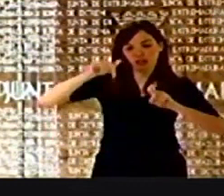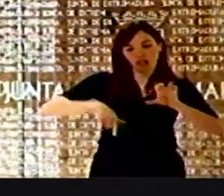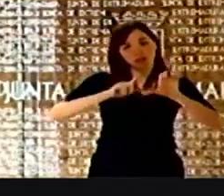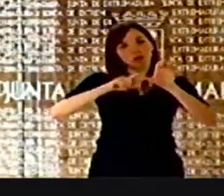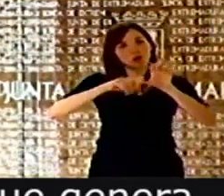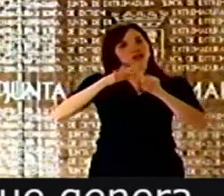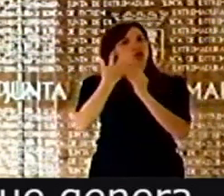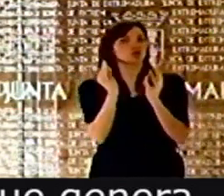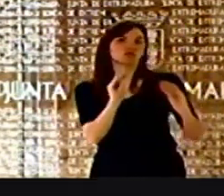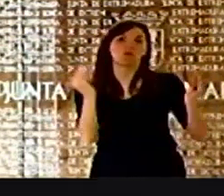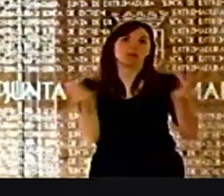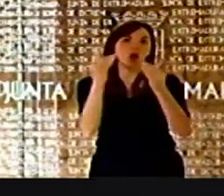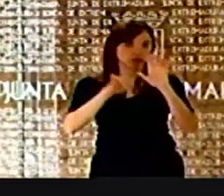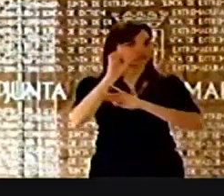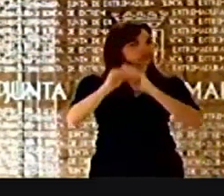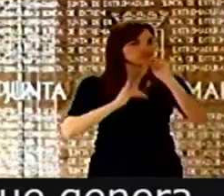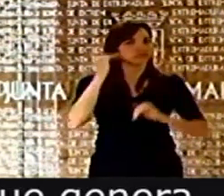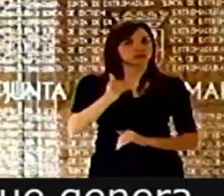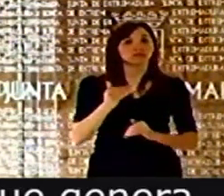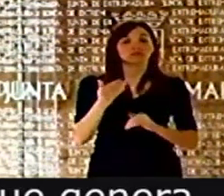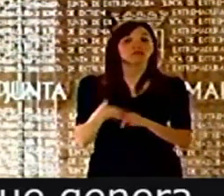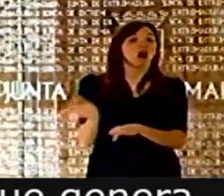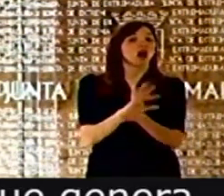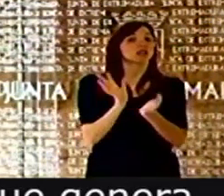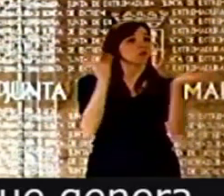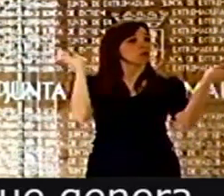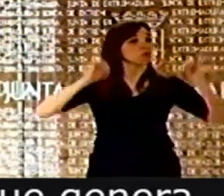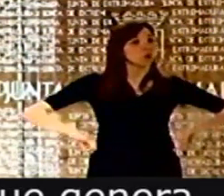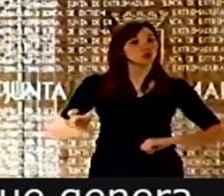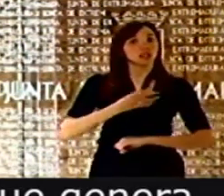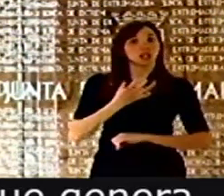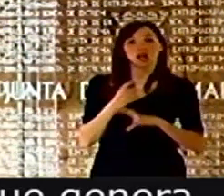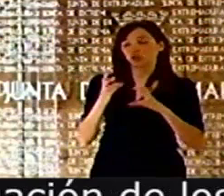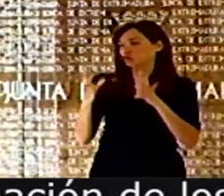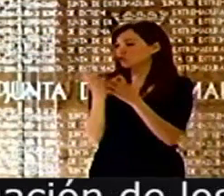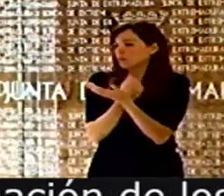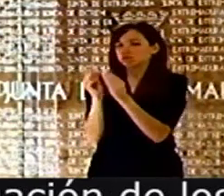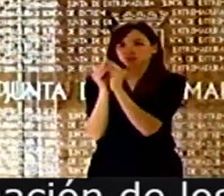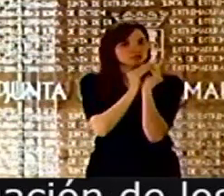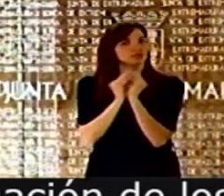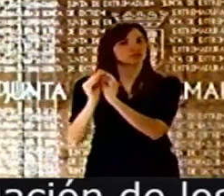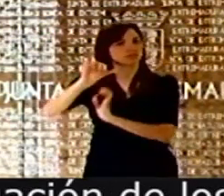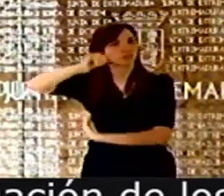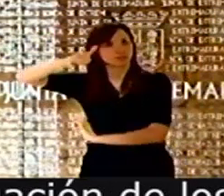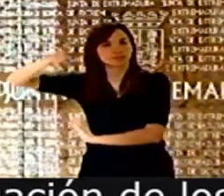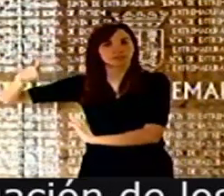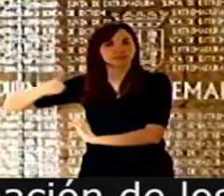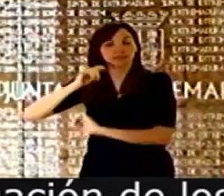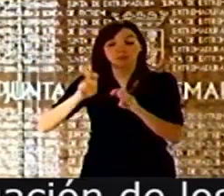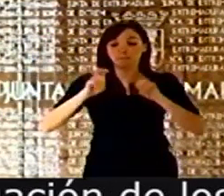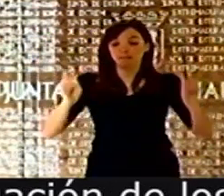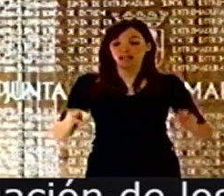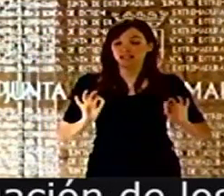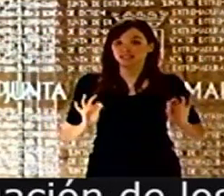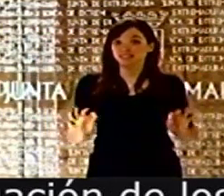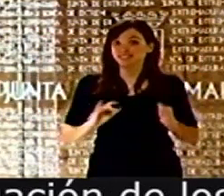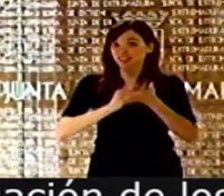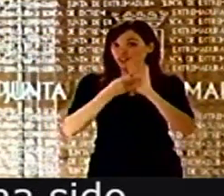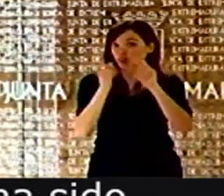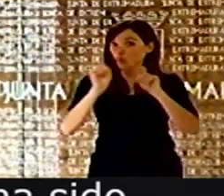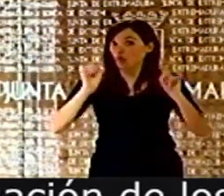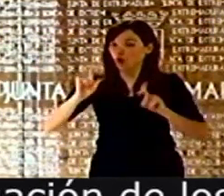como ha sido además acordado por todas las centrales sindicales, ya les digo, por unanimidad en la Mesa Técnica de Educación, pues hoy